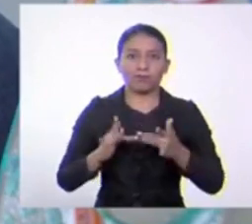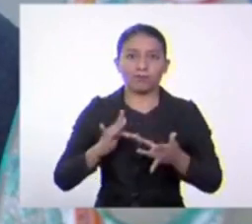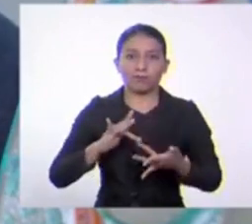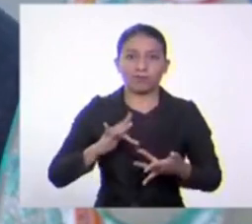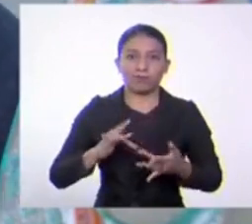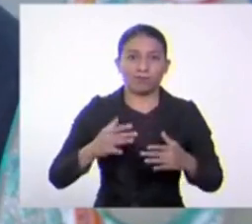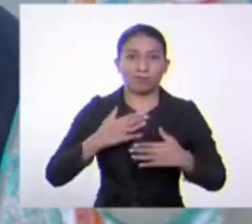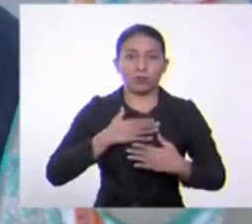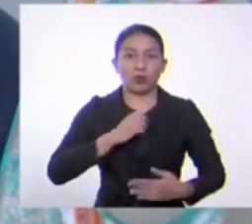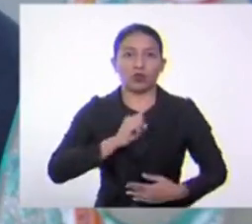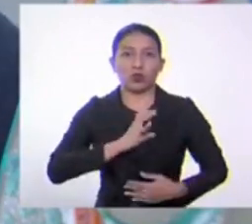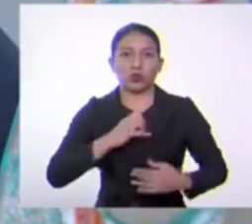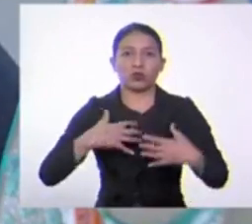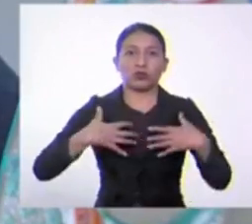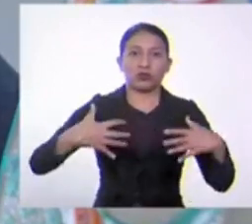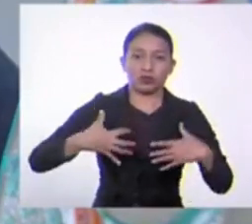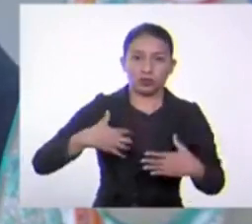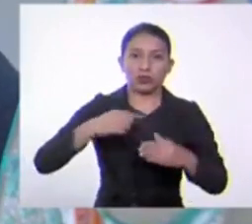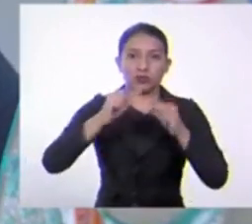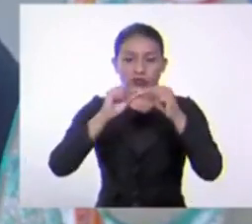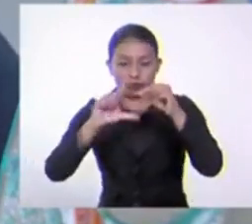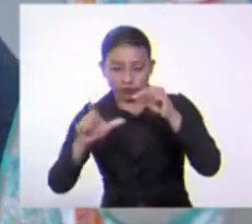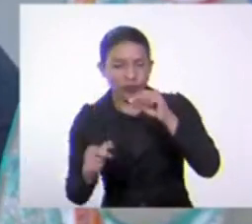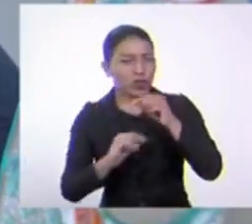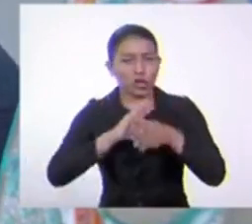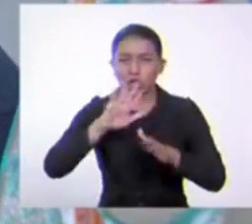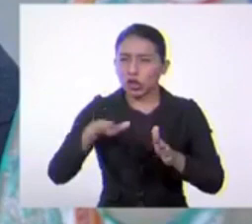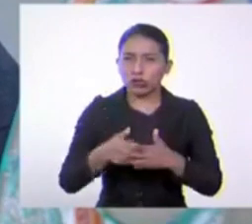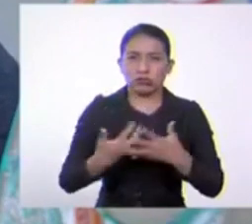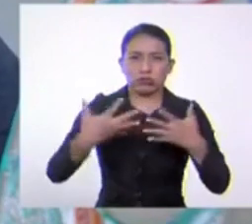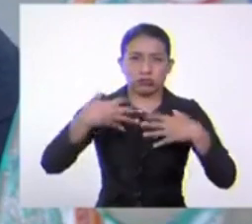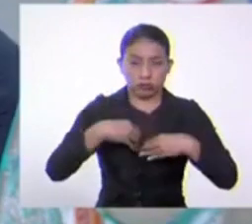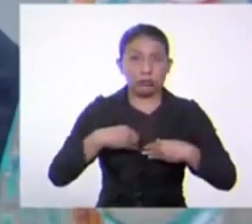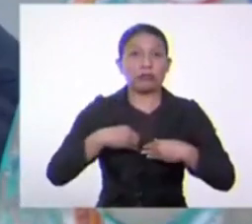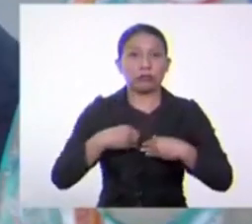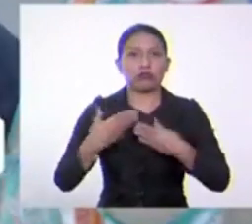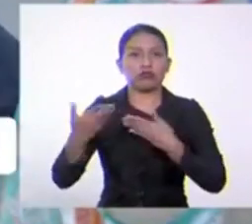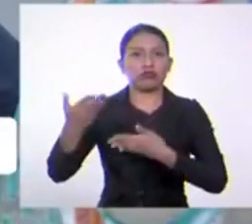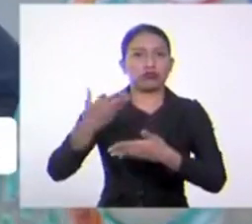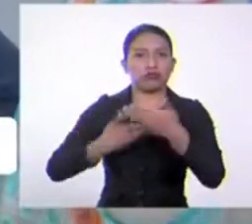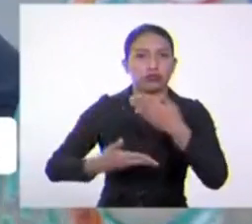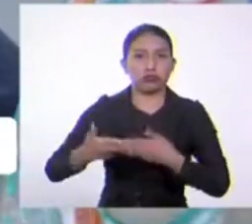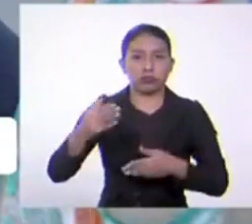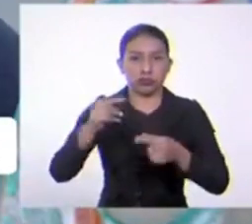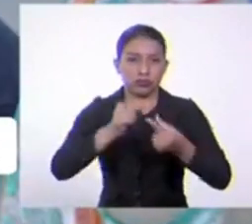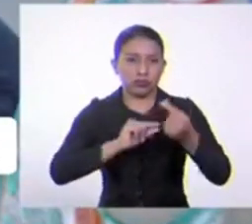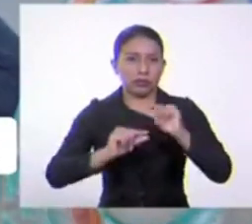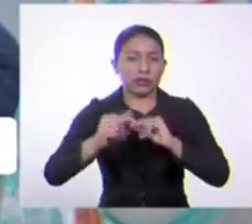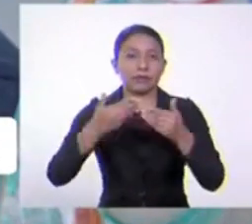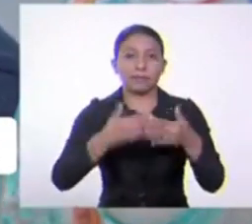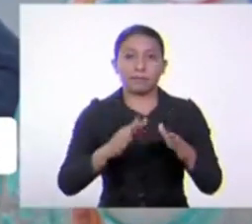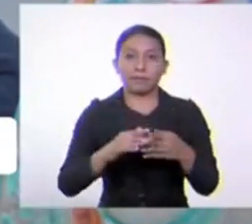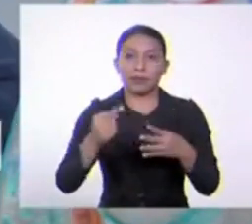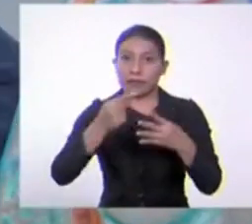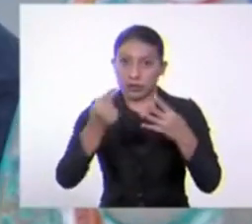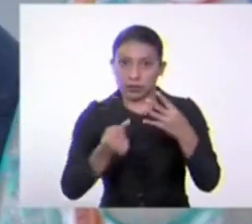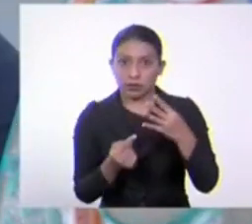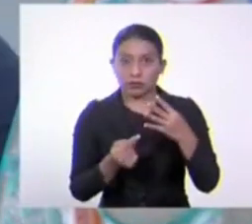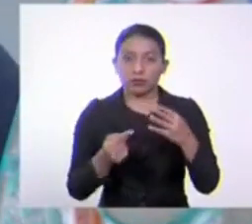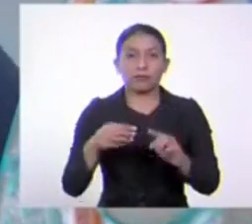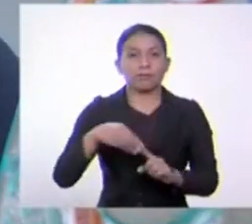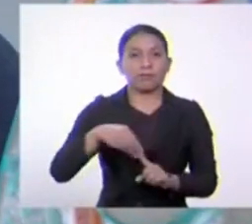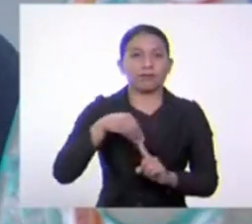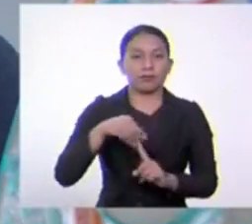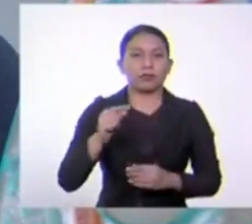de eso un transporte de sustancias químicas esenciales entre los diferentes tipos especializados